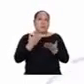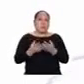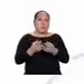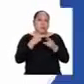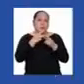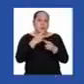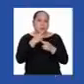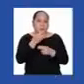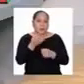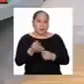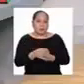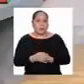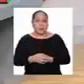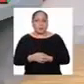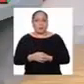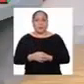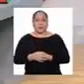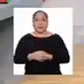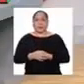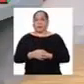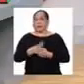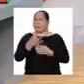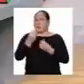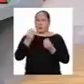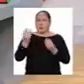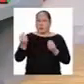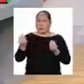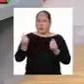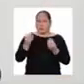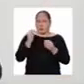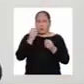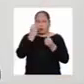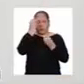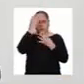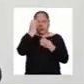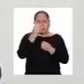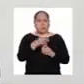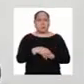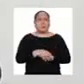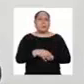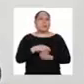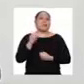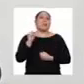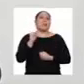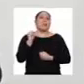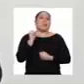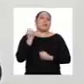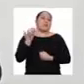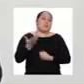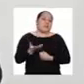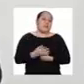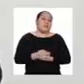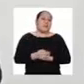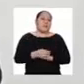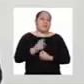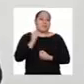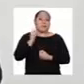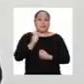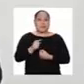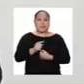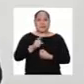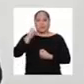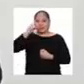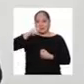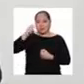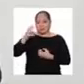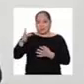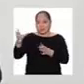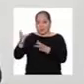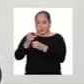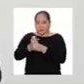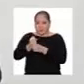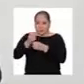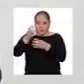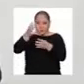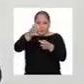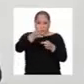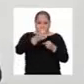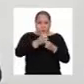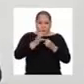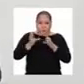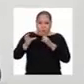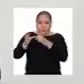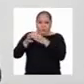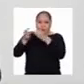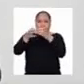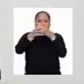valores. Son muchos valores. Así es, por eso los vamos a agrupar para así